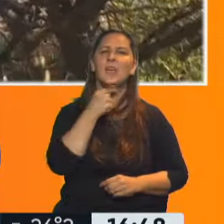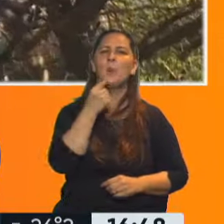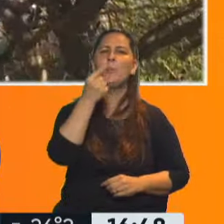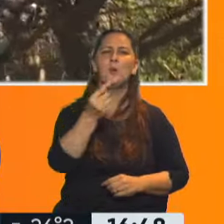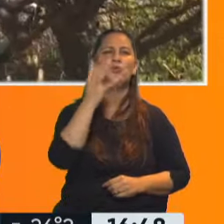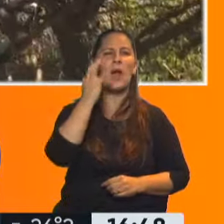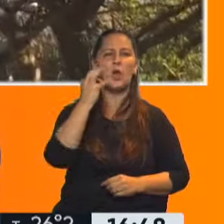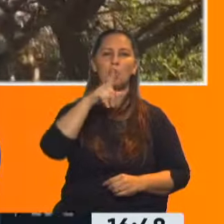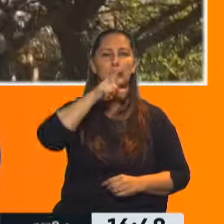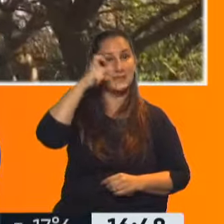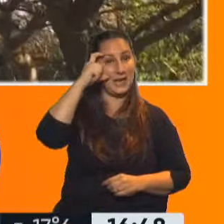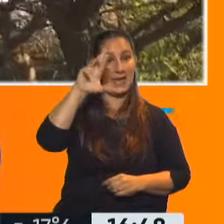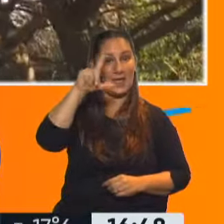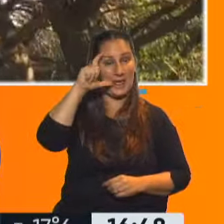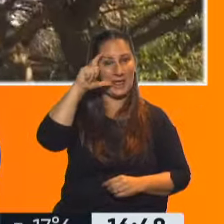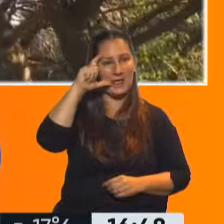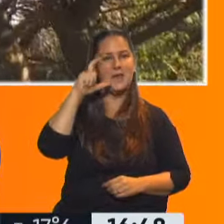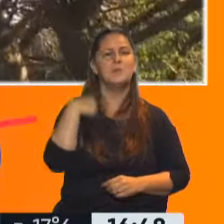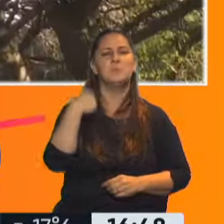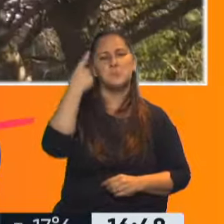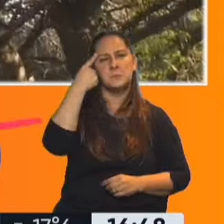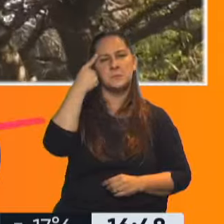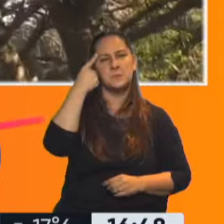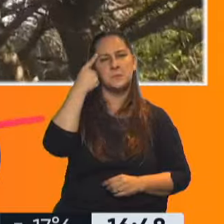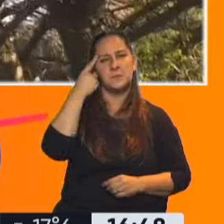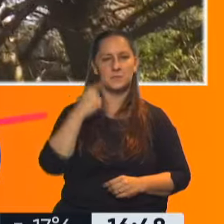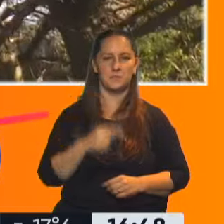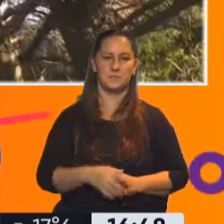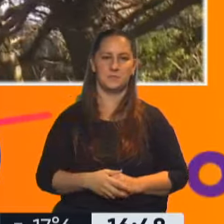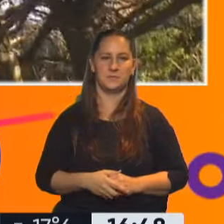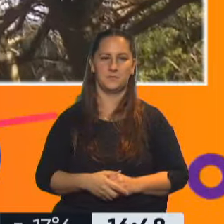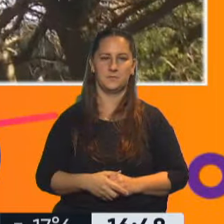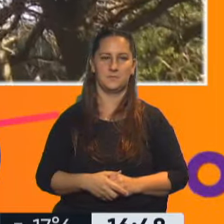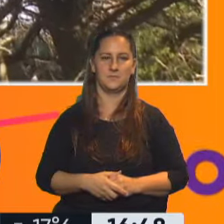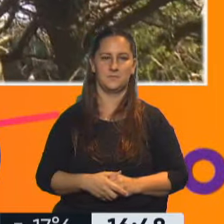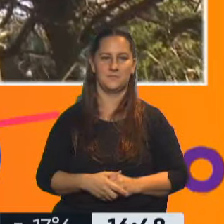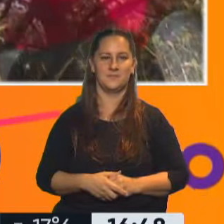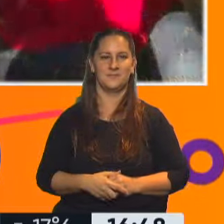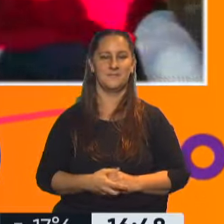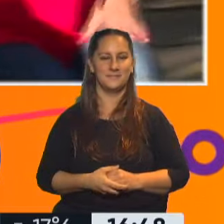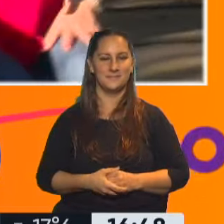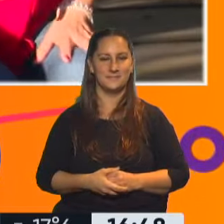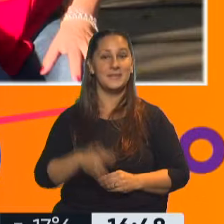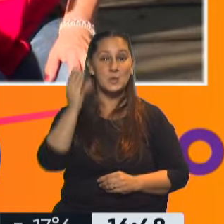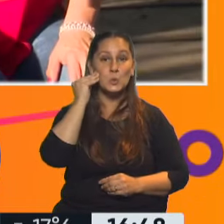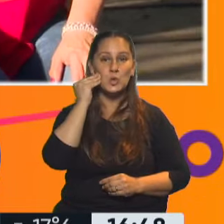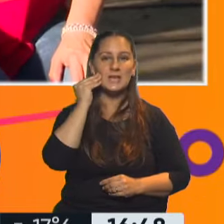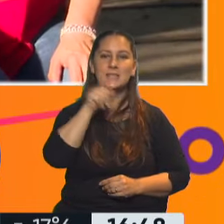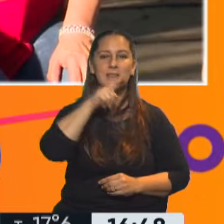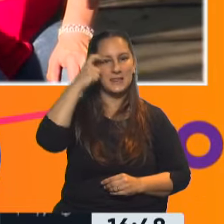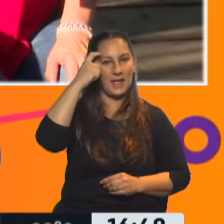Tere, Goico, porque me imagino que mientras el indio a le Tere, hacía... ¿Le querés le preguntar hacía... algo? Sí. ¿Me escuchás ¿Cómo? Vos,